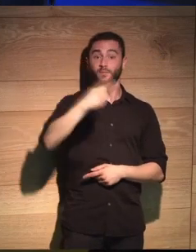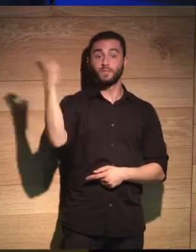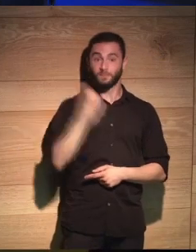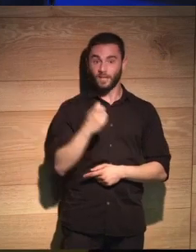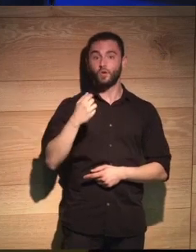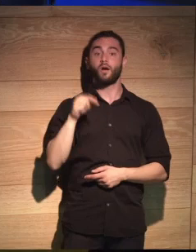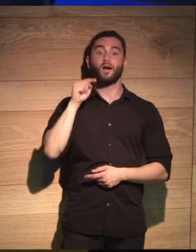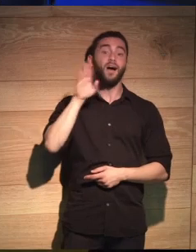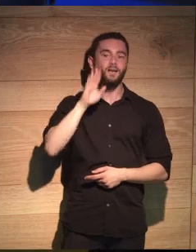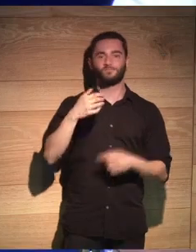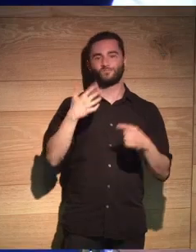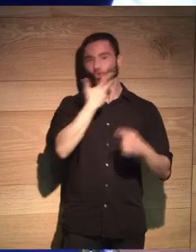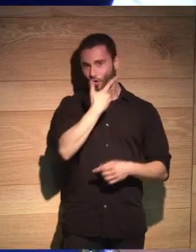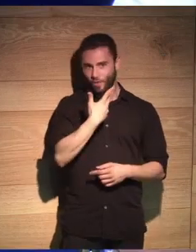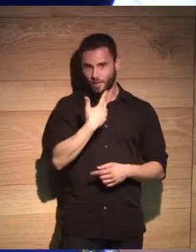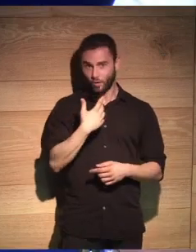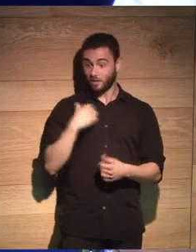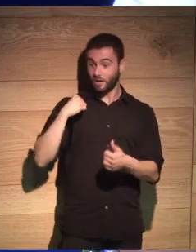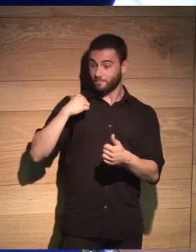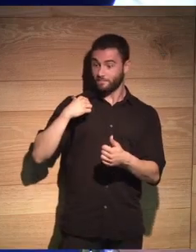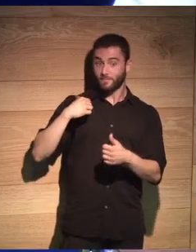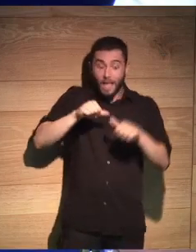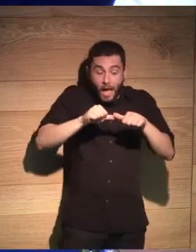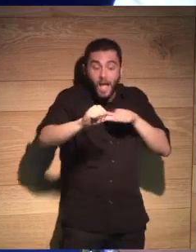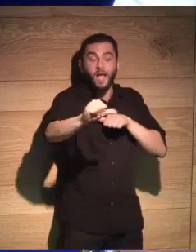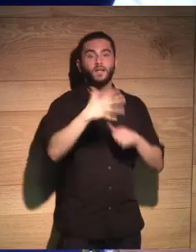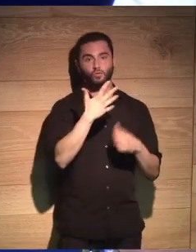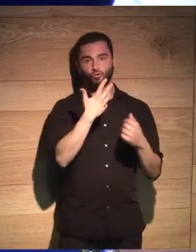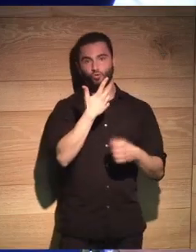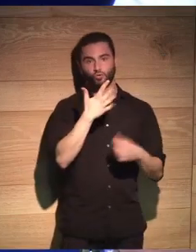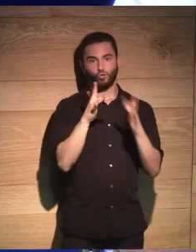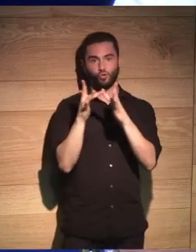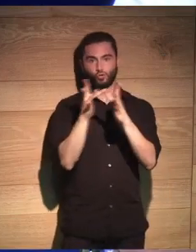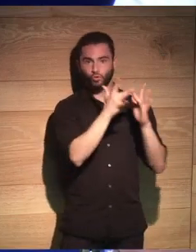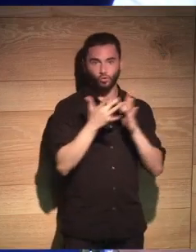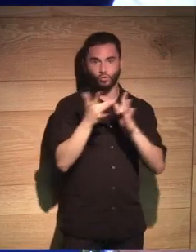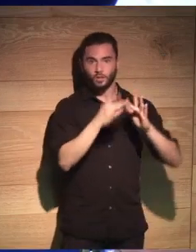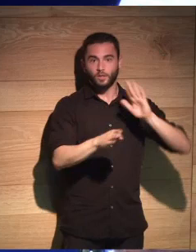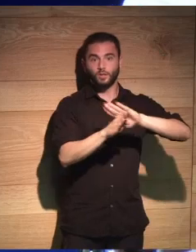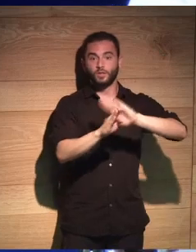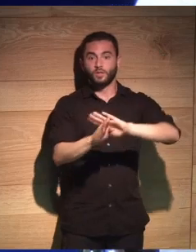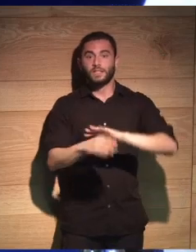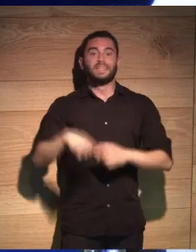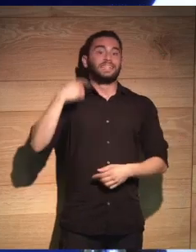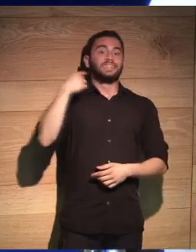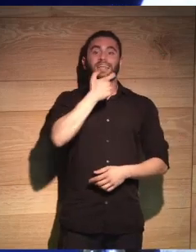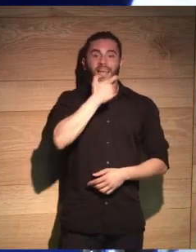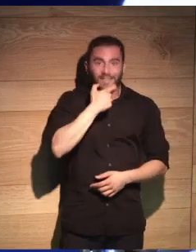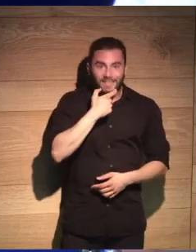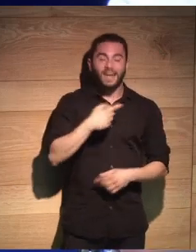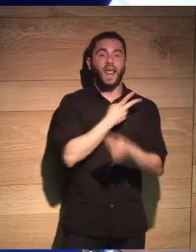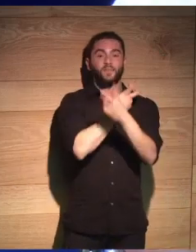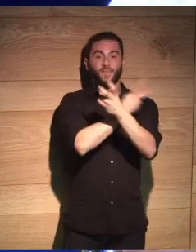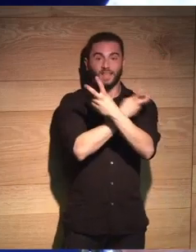desde entonces estamos en contacto. La he visitado varias veces en Inglaterra, nos hemos visto en Austria también, porque van todos los veranos a